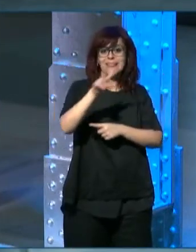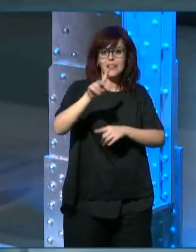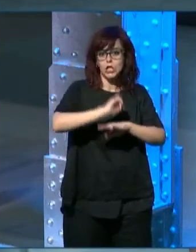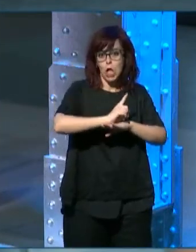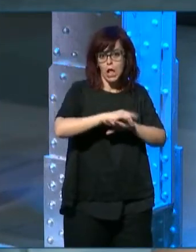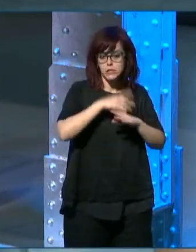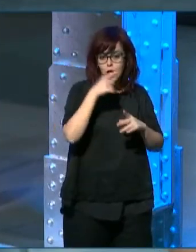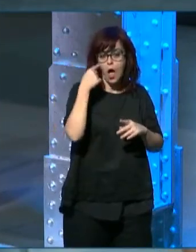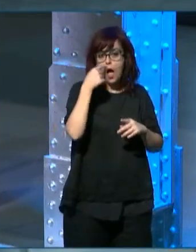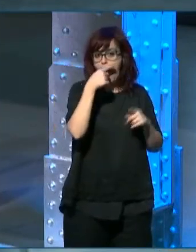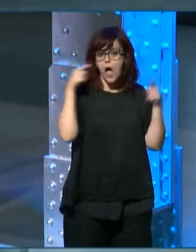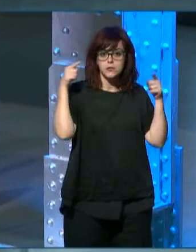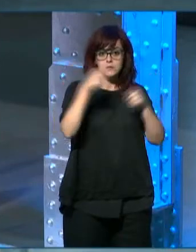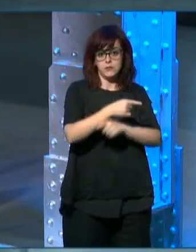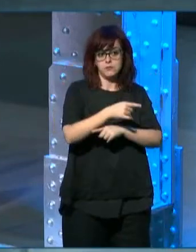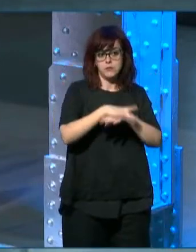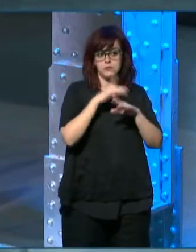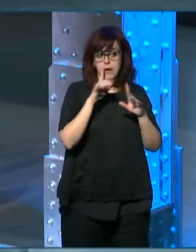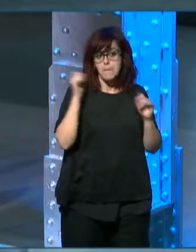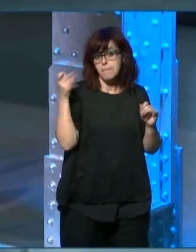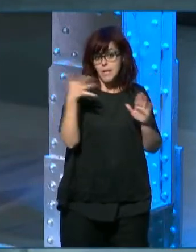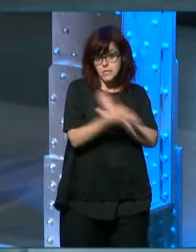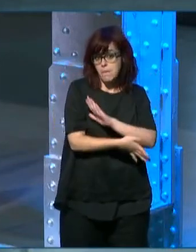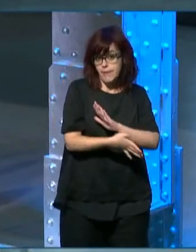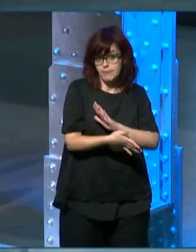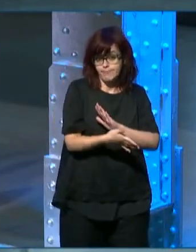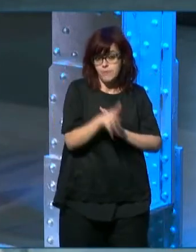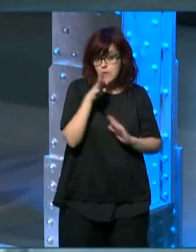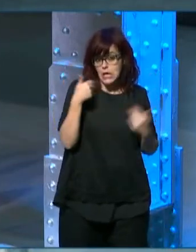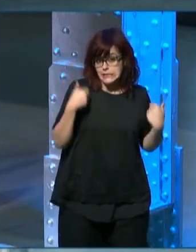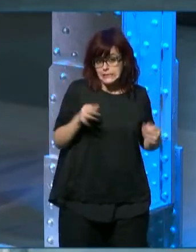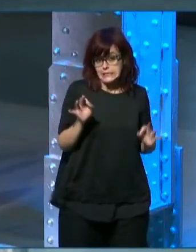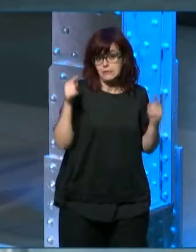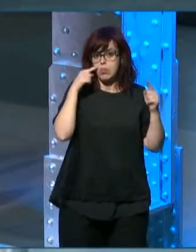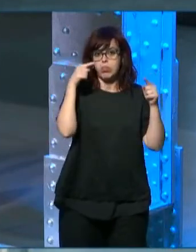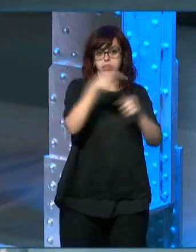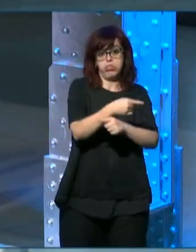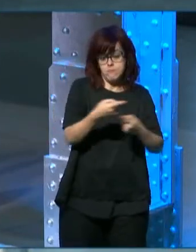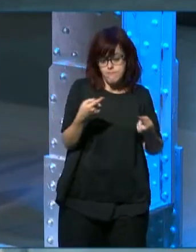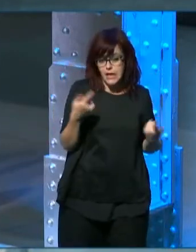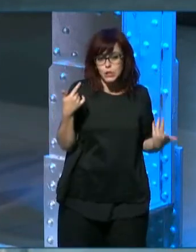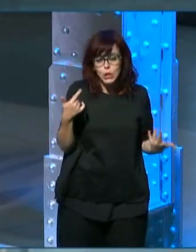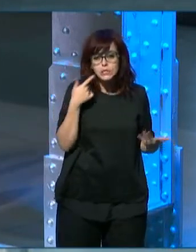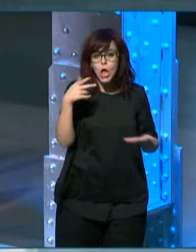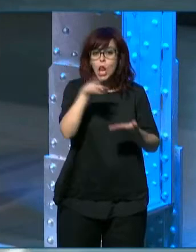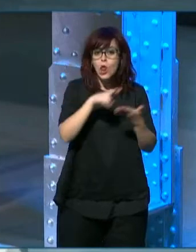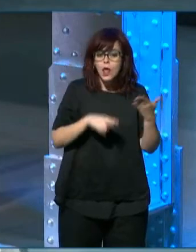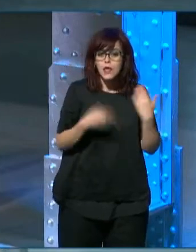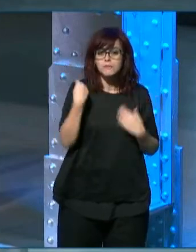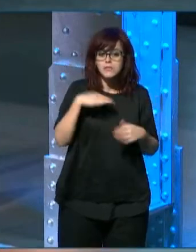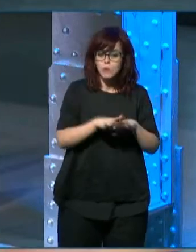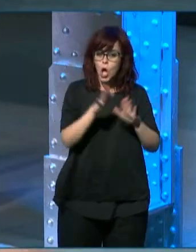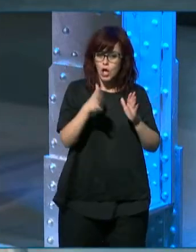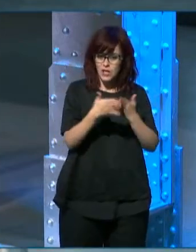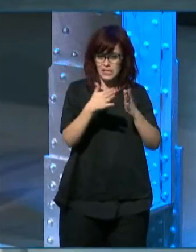ojos así, cuando desperté ya quedaron así para siempre. Y esto resulta, lo leí en Piglia,